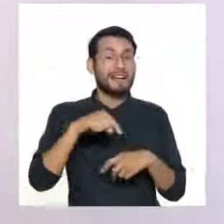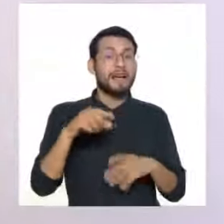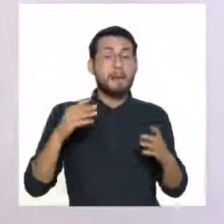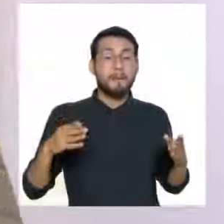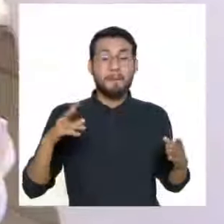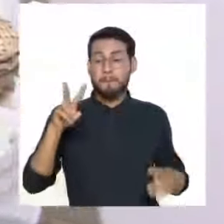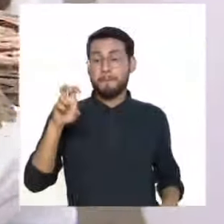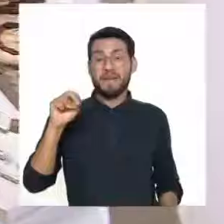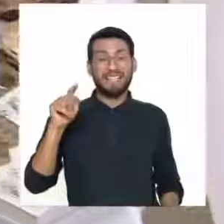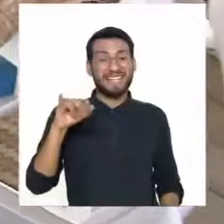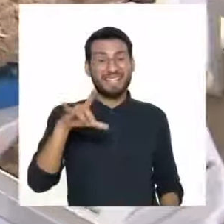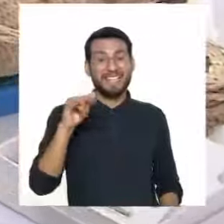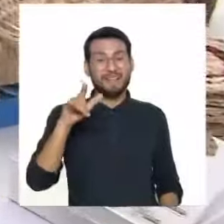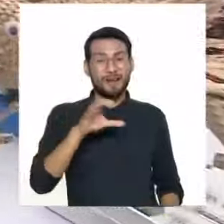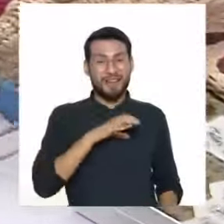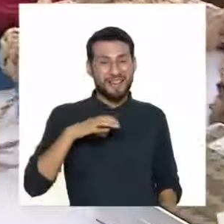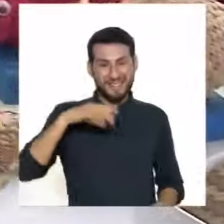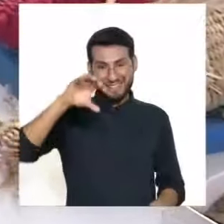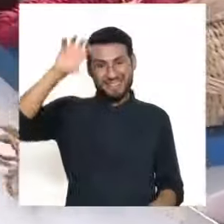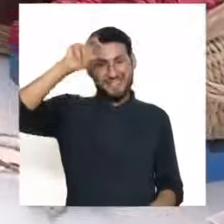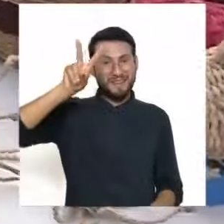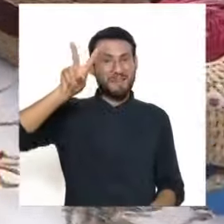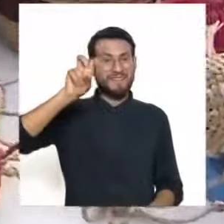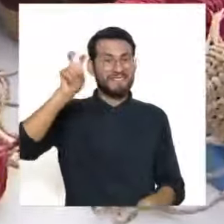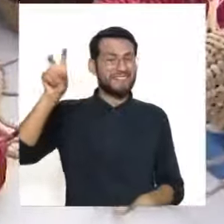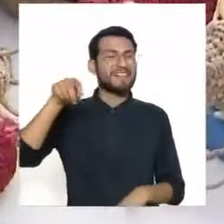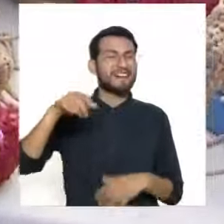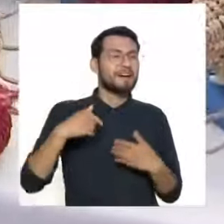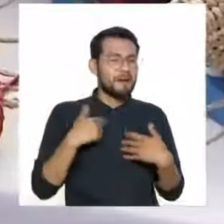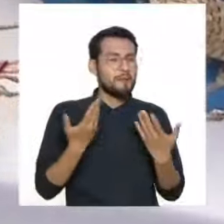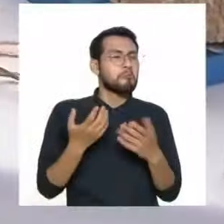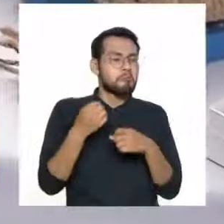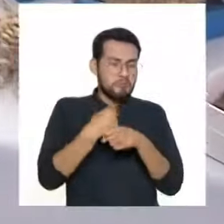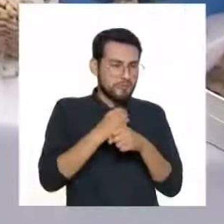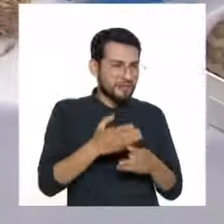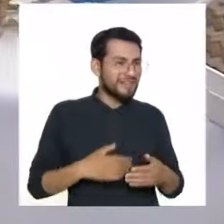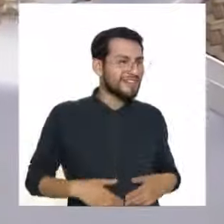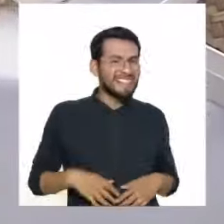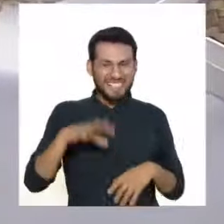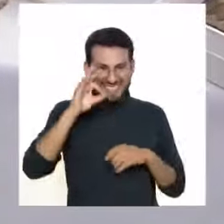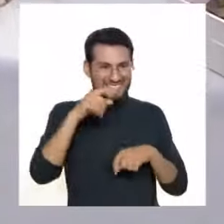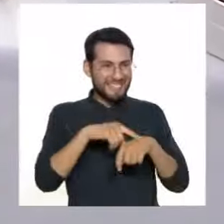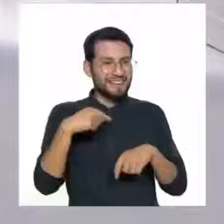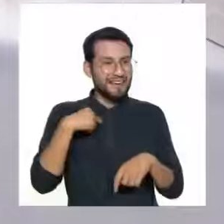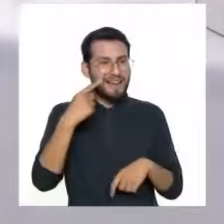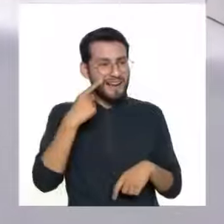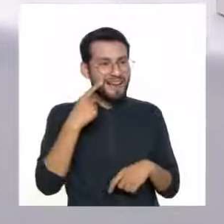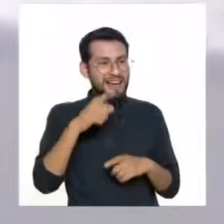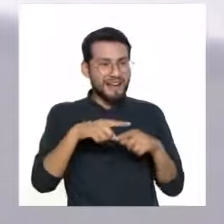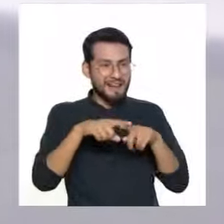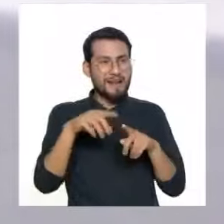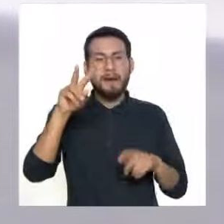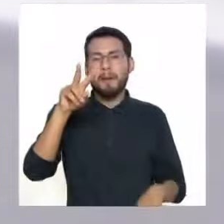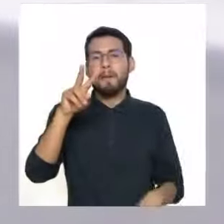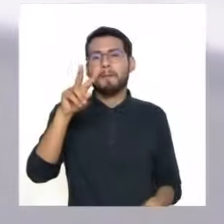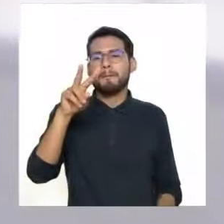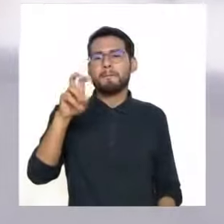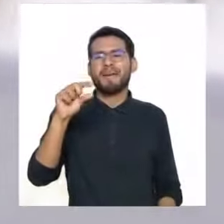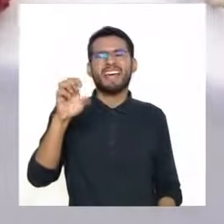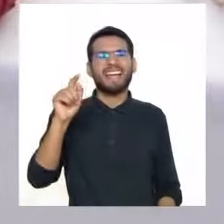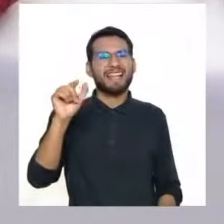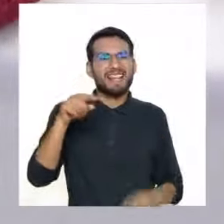ventanilla como brigadista ambiental y al mismo tiempo tejedora desde ahí conocí la fila vegetal Qué